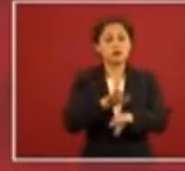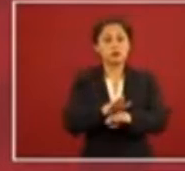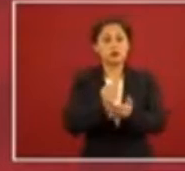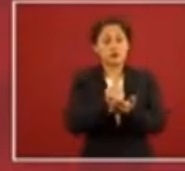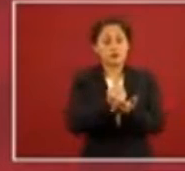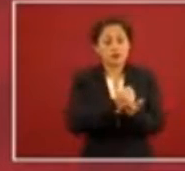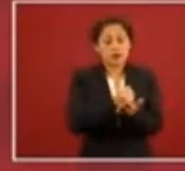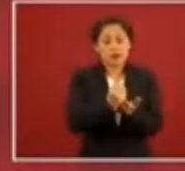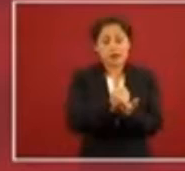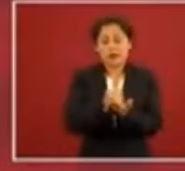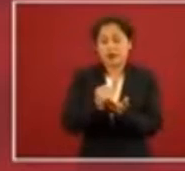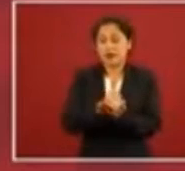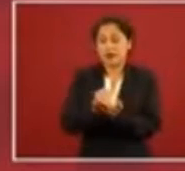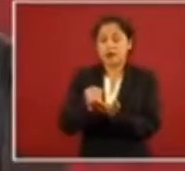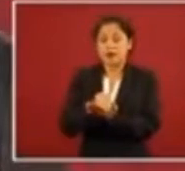a 1 millón